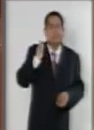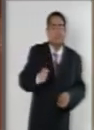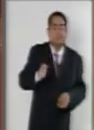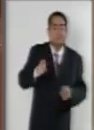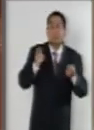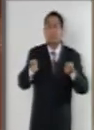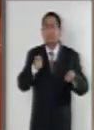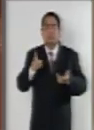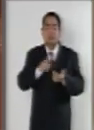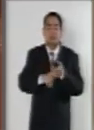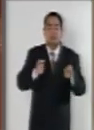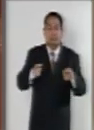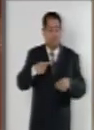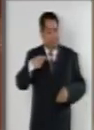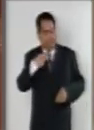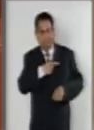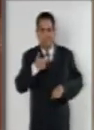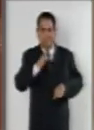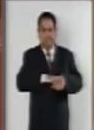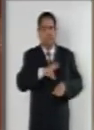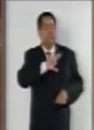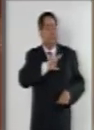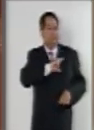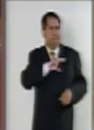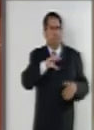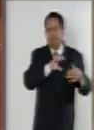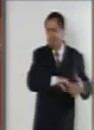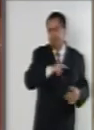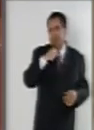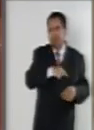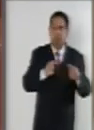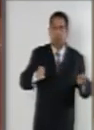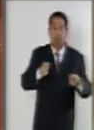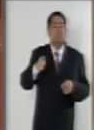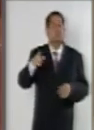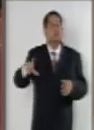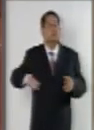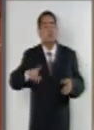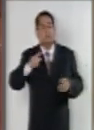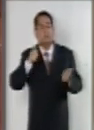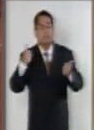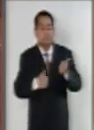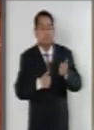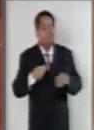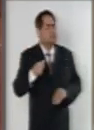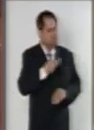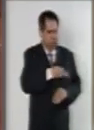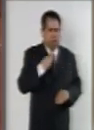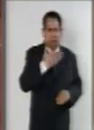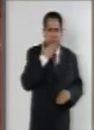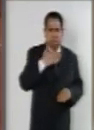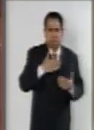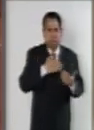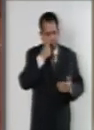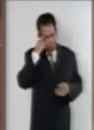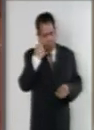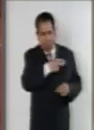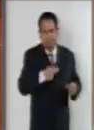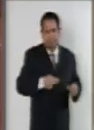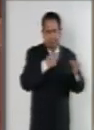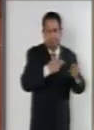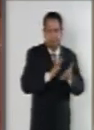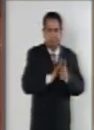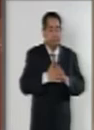rector va a ser la administración privada. Lo único que va a hacer el gobierno es facilitar y hacer grandes negocios como